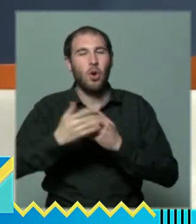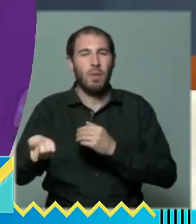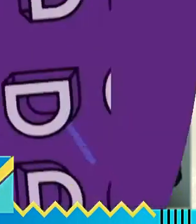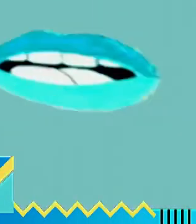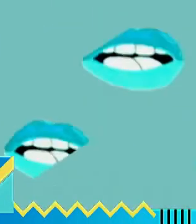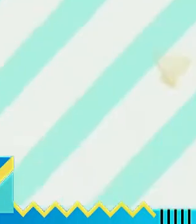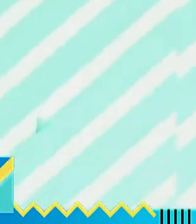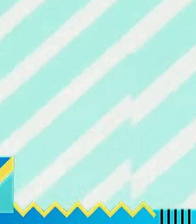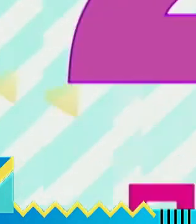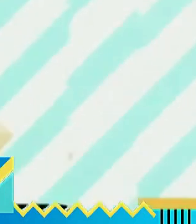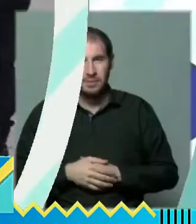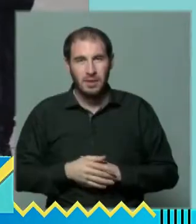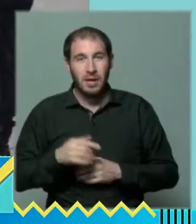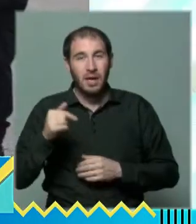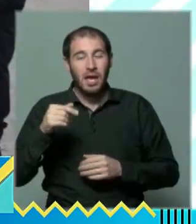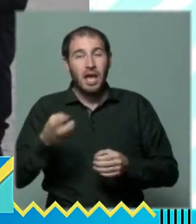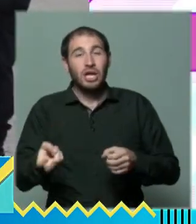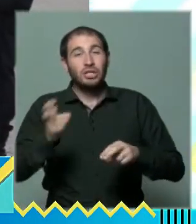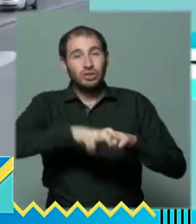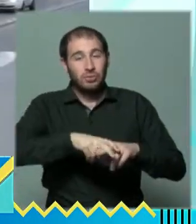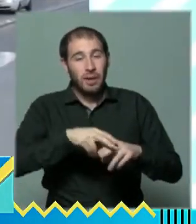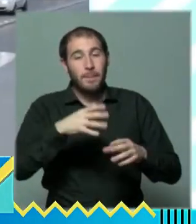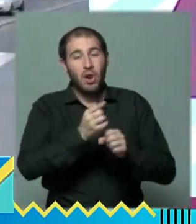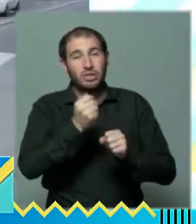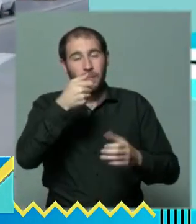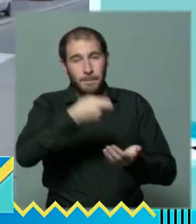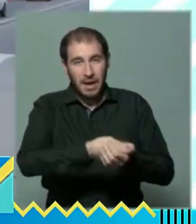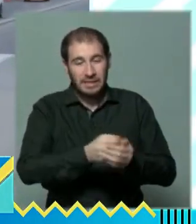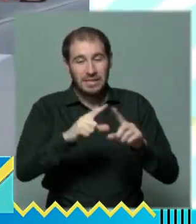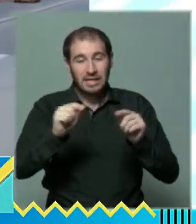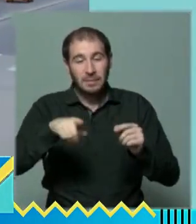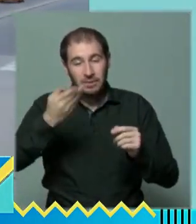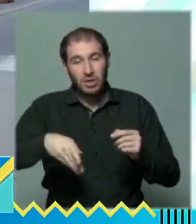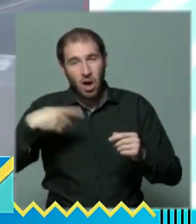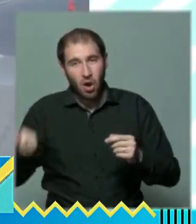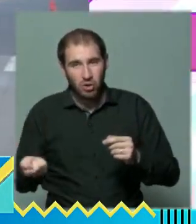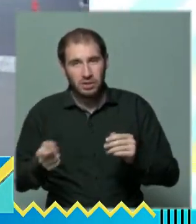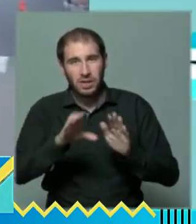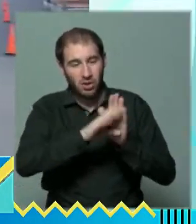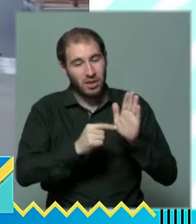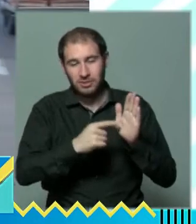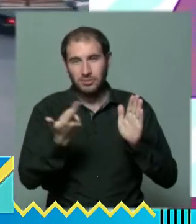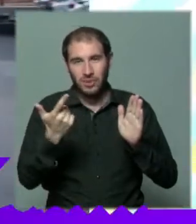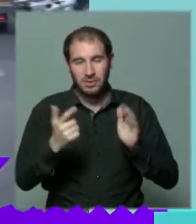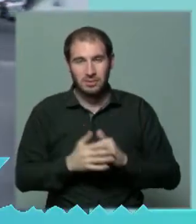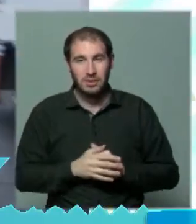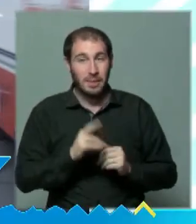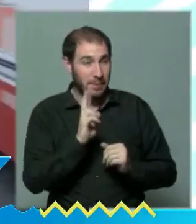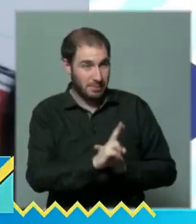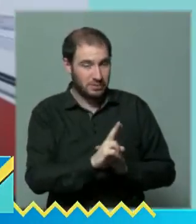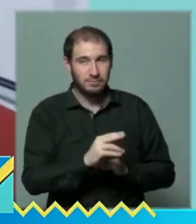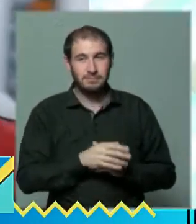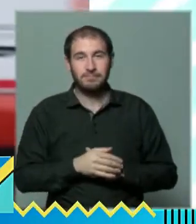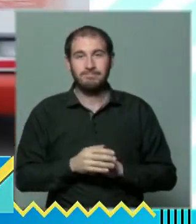digamos. Sí. Yo creo que el subir y pagar el boleto con la tarjeta de otro no está tipificado. O sea, que estaría permitido.